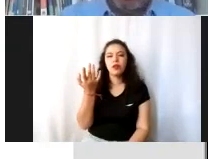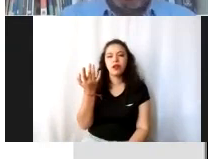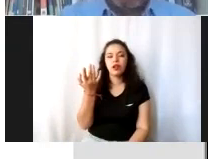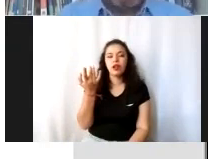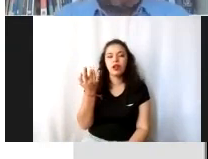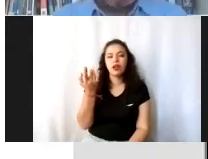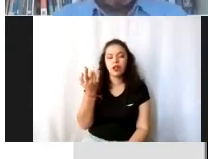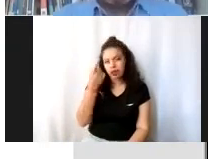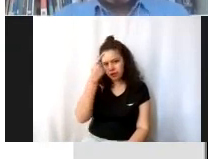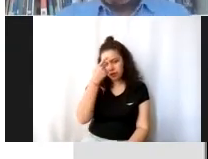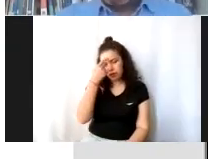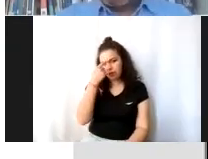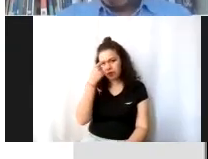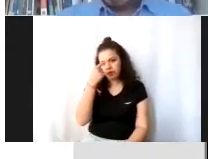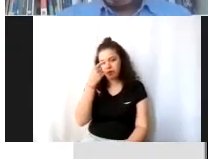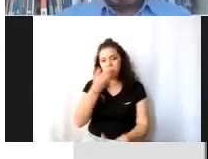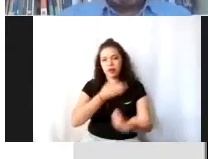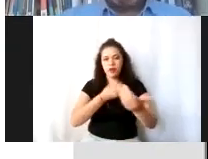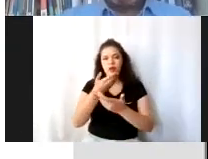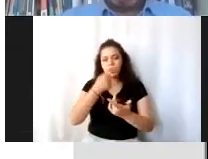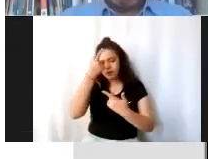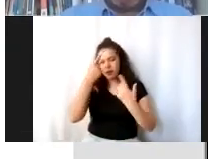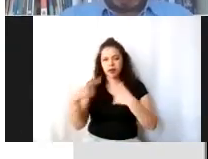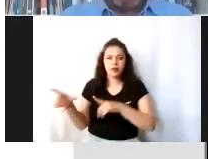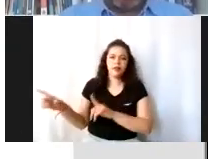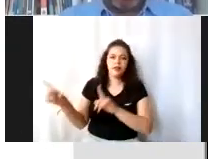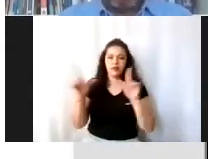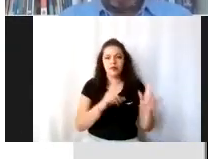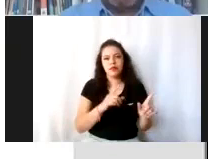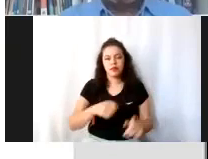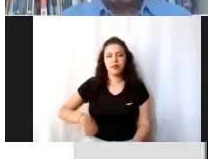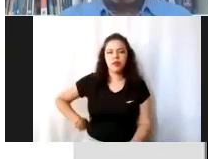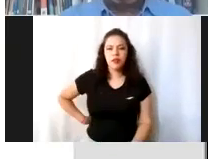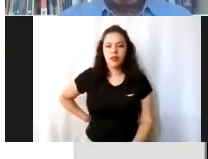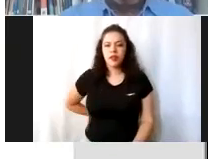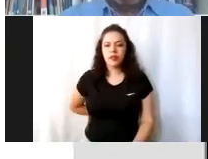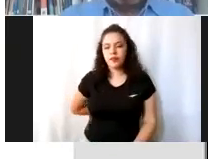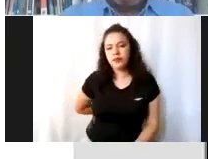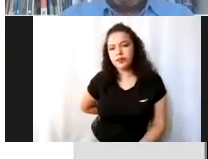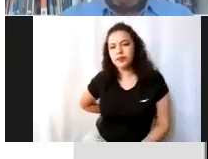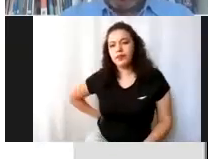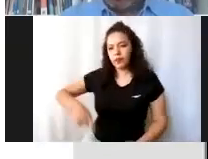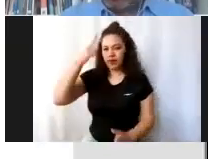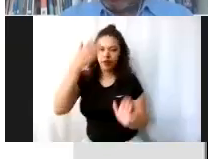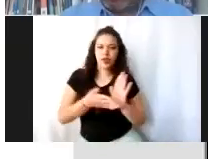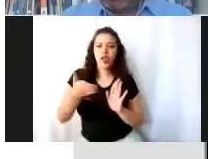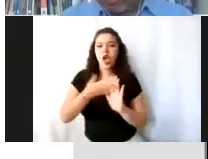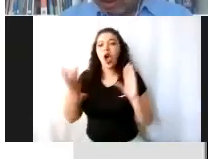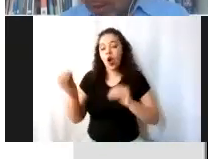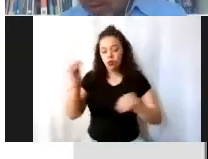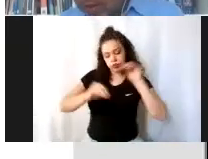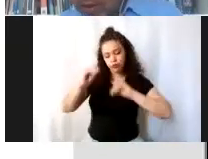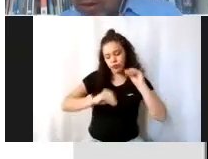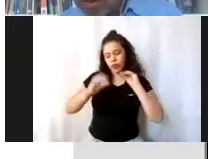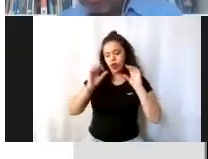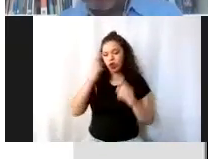el iconito para compartir, para que pasemos inmediatamente a la construcción o a la revisión de su sistema